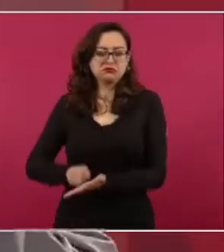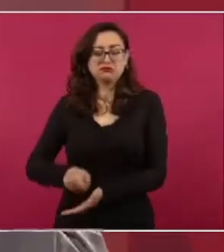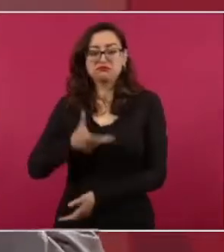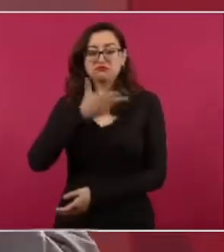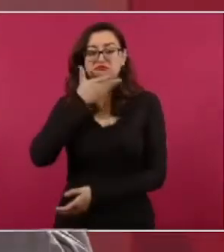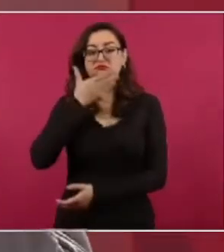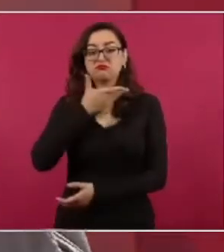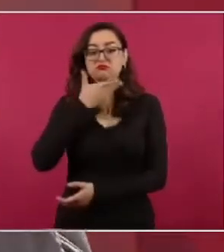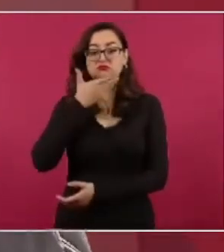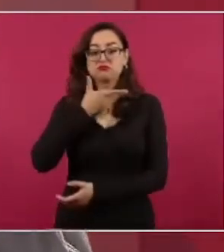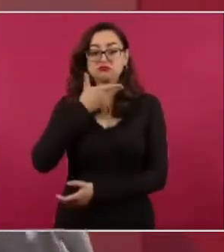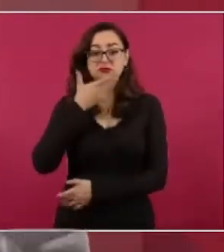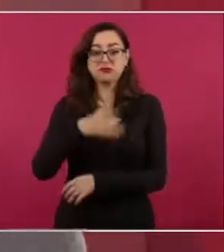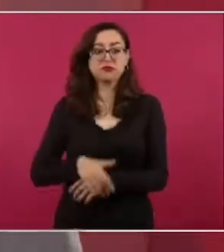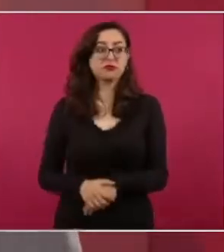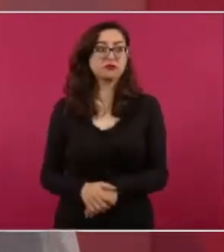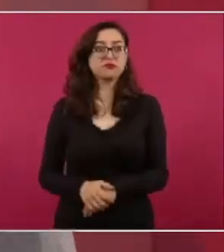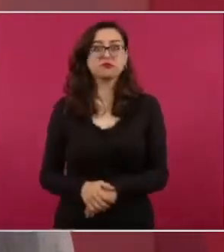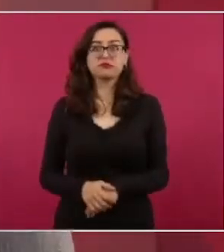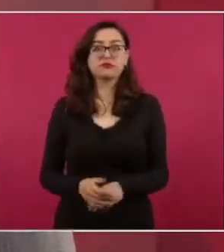y desde hace